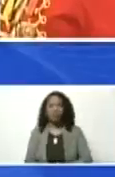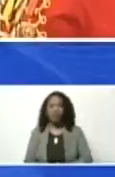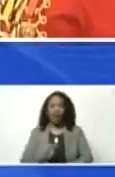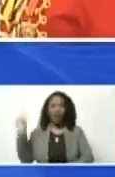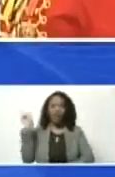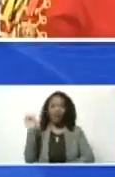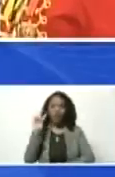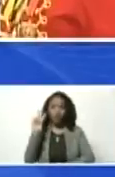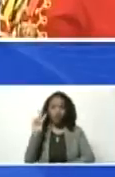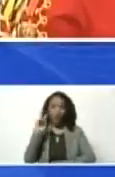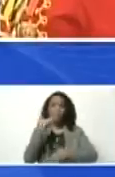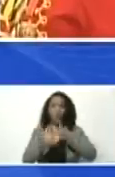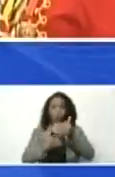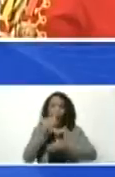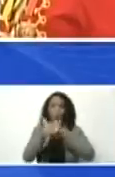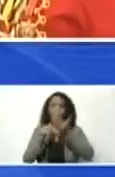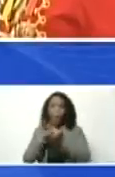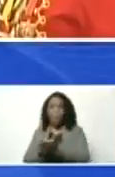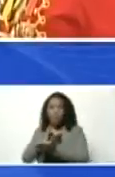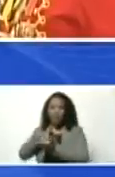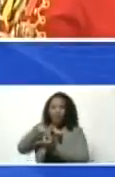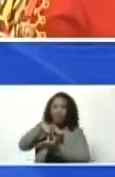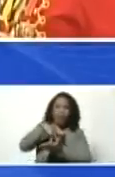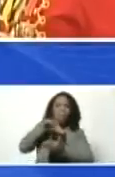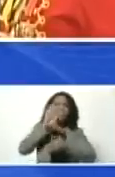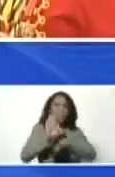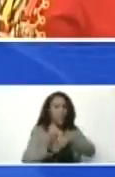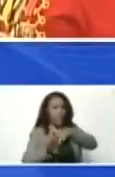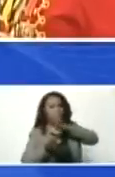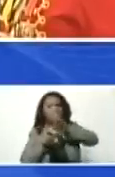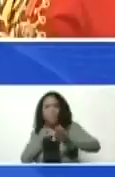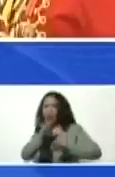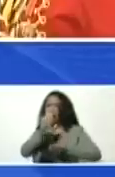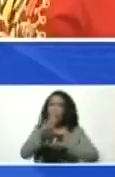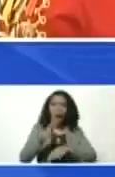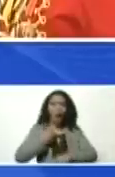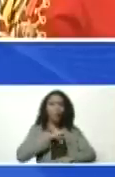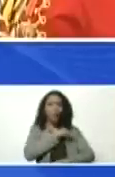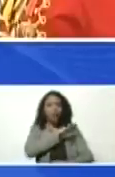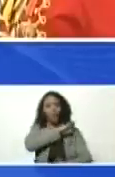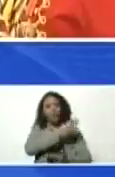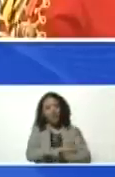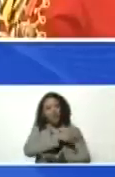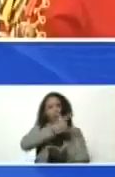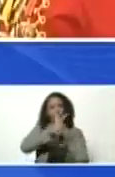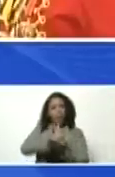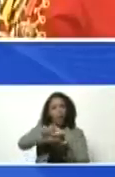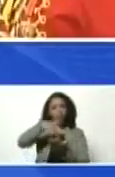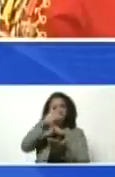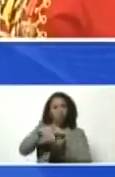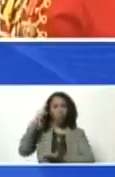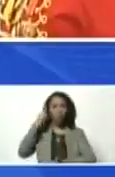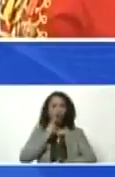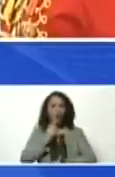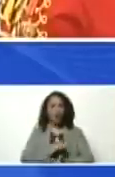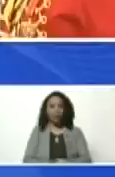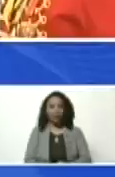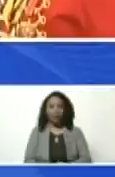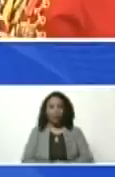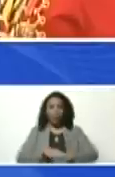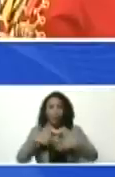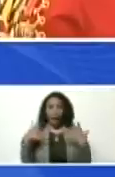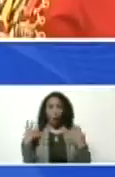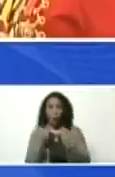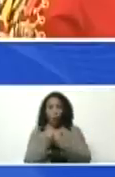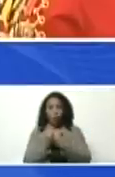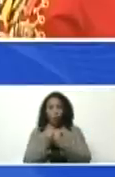Venezuela se va levantando paso a paso. Y nuestra Fuerza Armada Nacional Bolivariana, que estuvo al